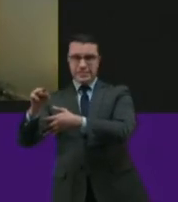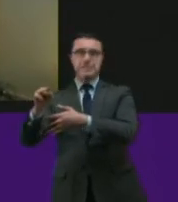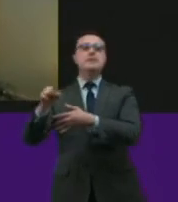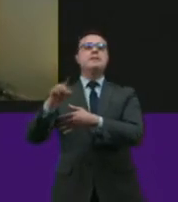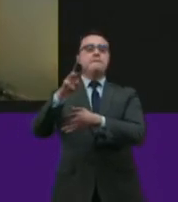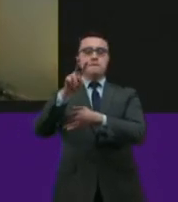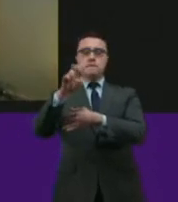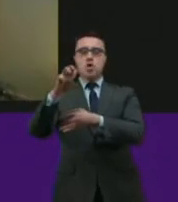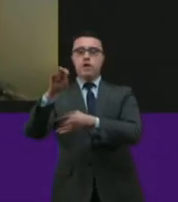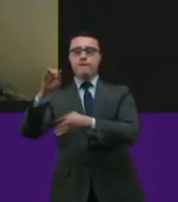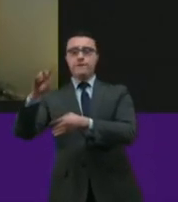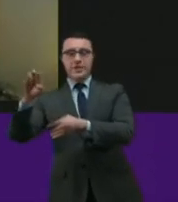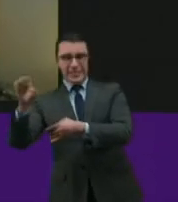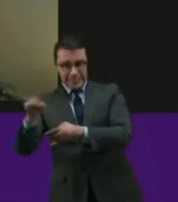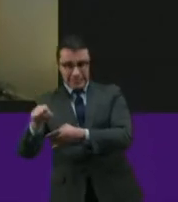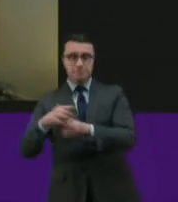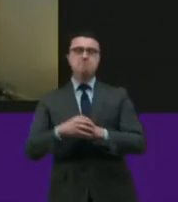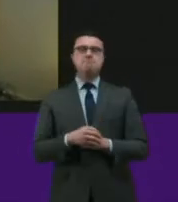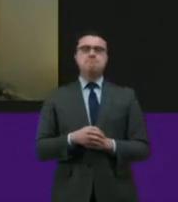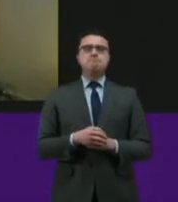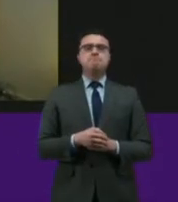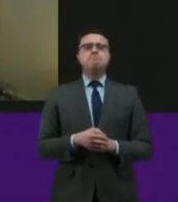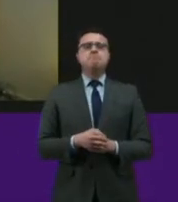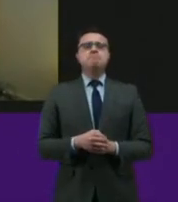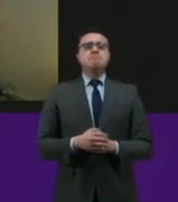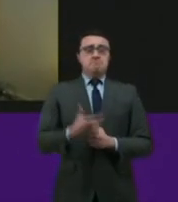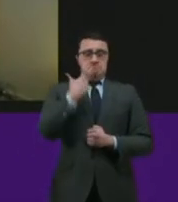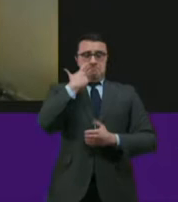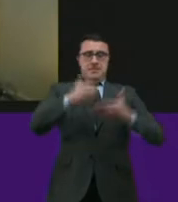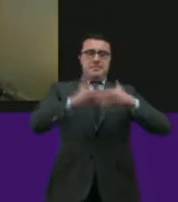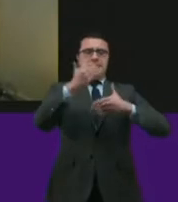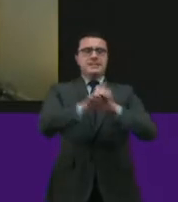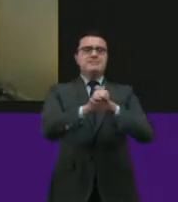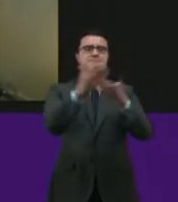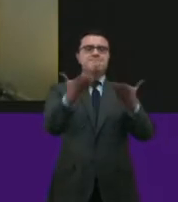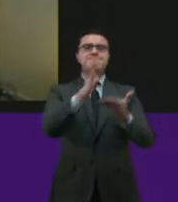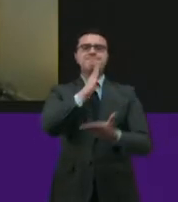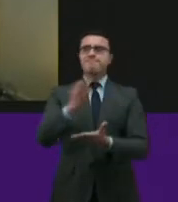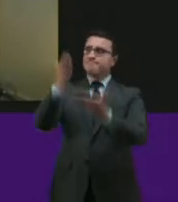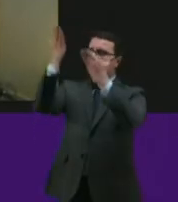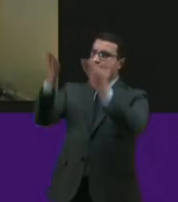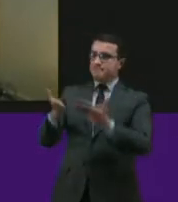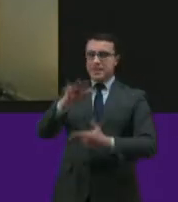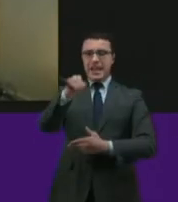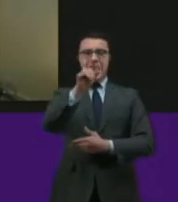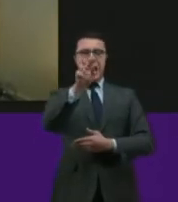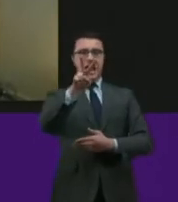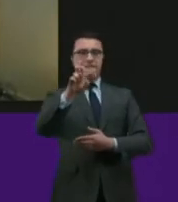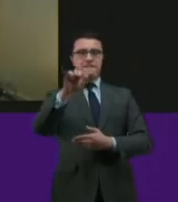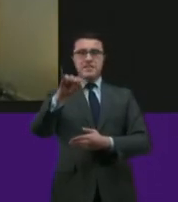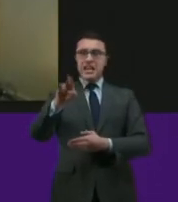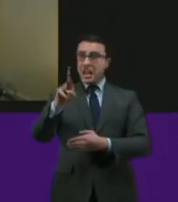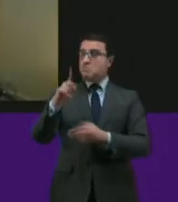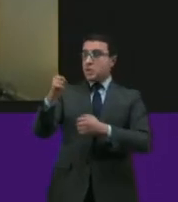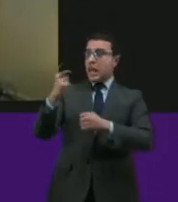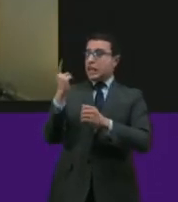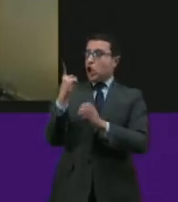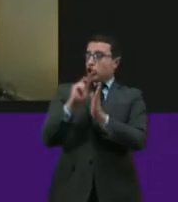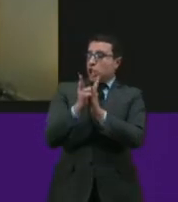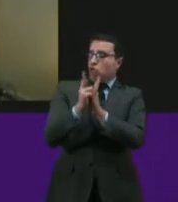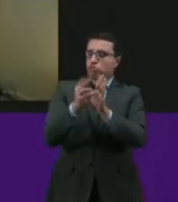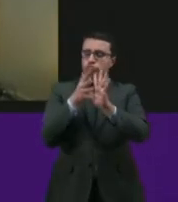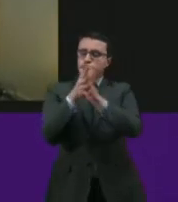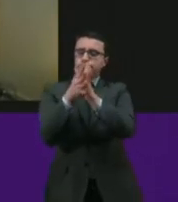chicas y todos, si quieren, entonces empezamos saludando. Javier, preséntate 2 segunditos, cuéntale